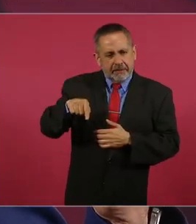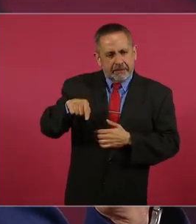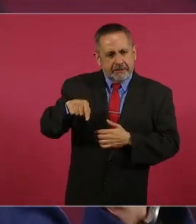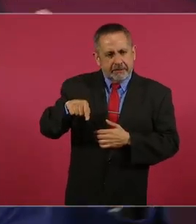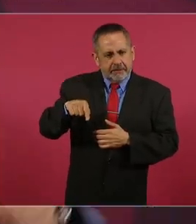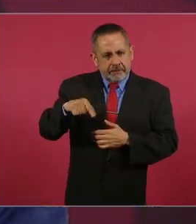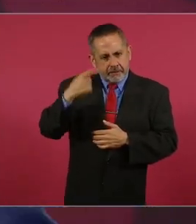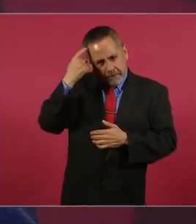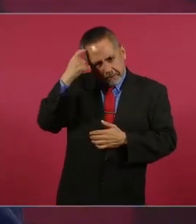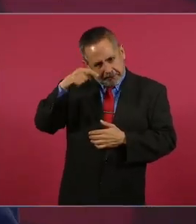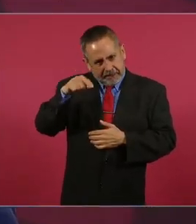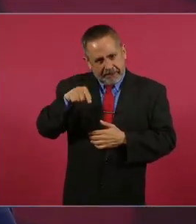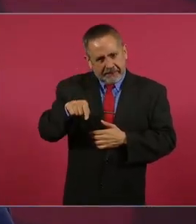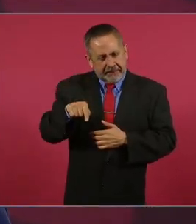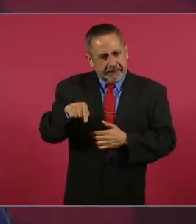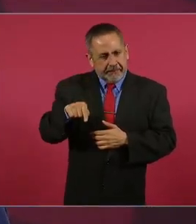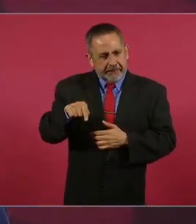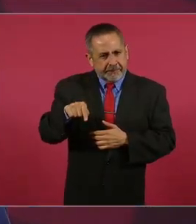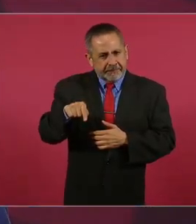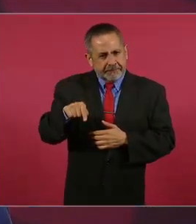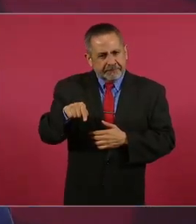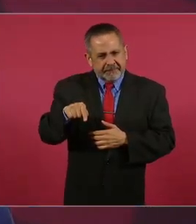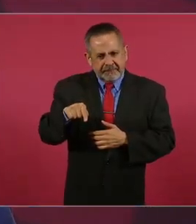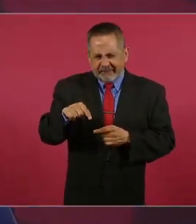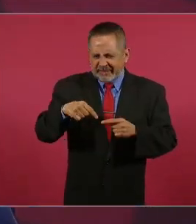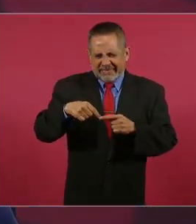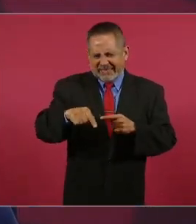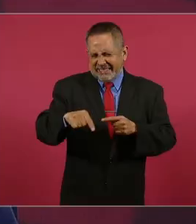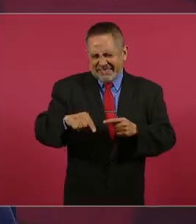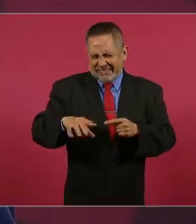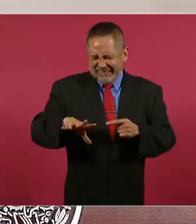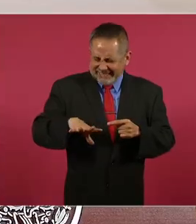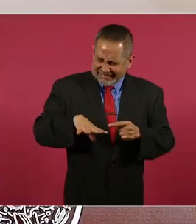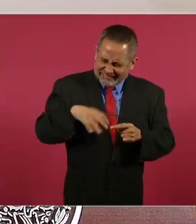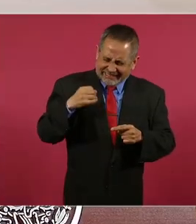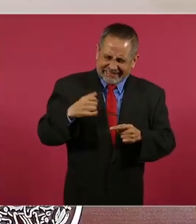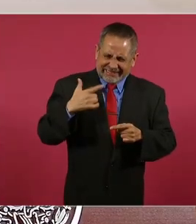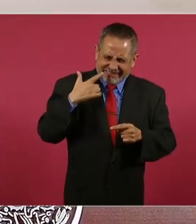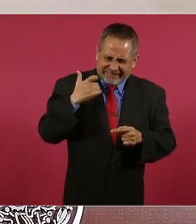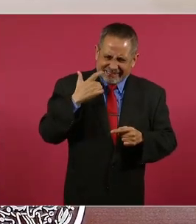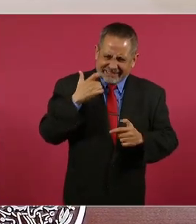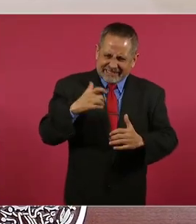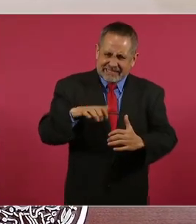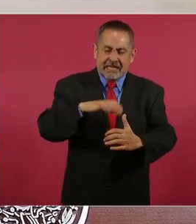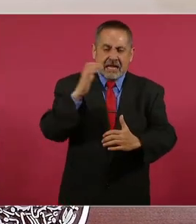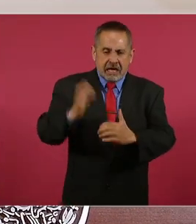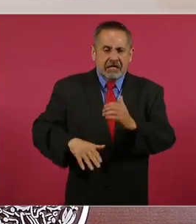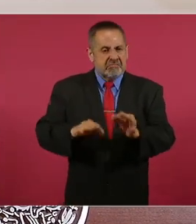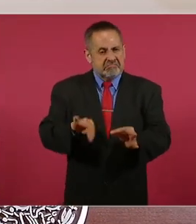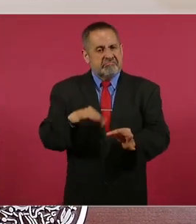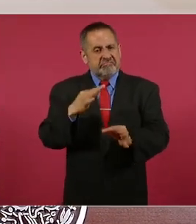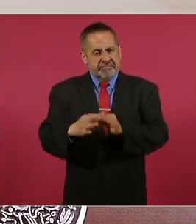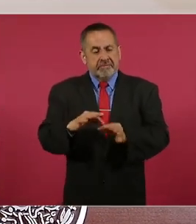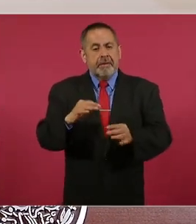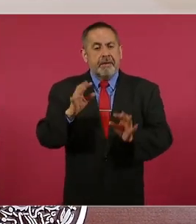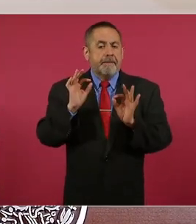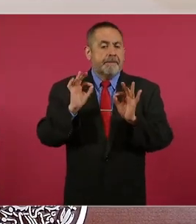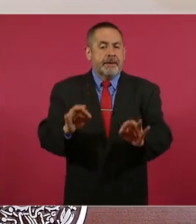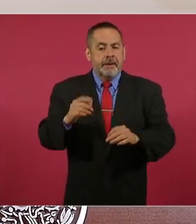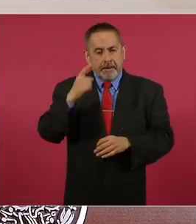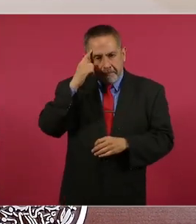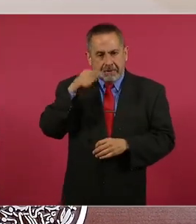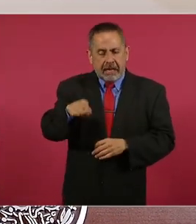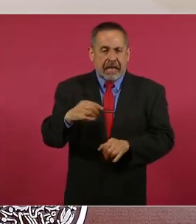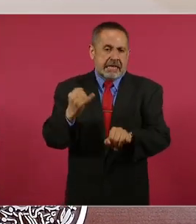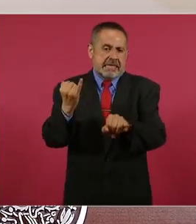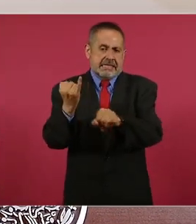a dar el último jalón para el funcionamiento del